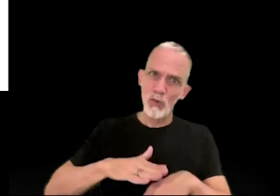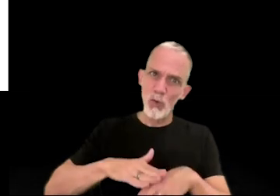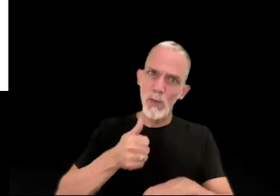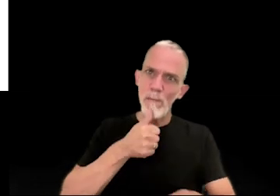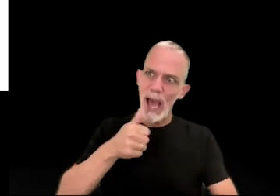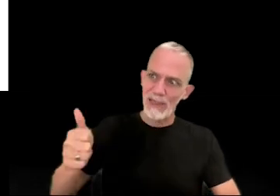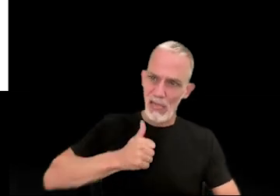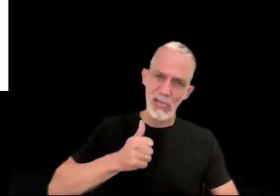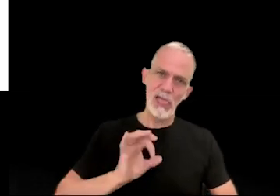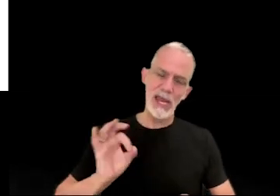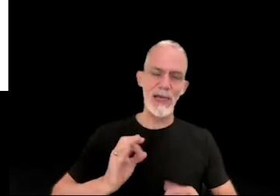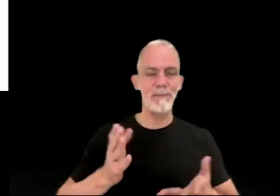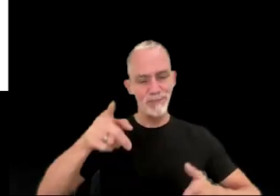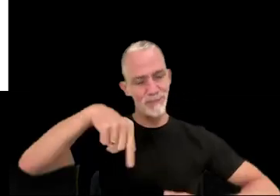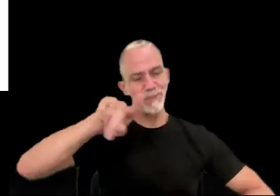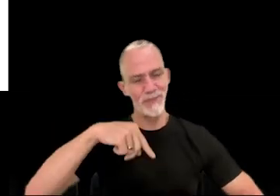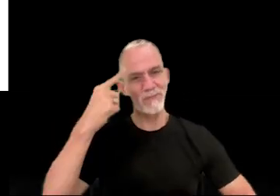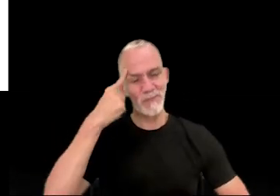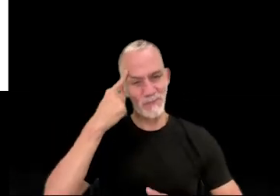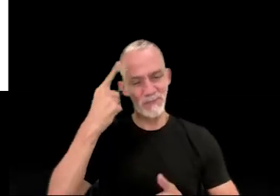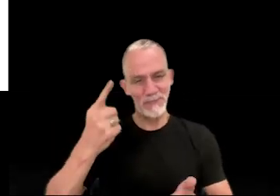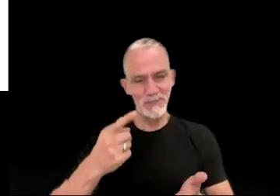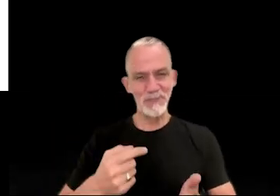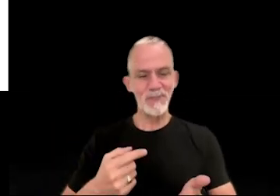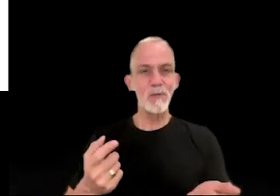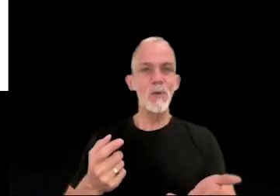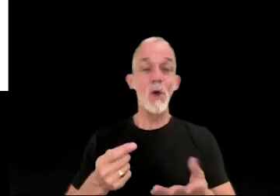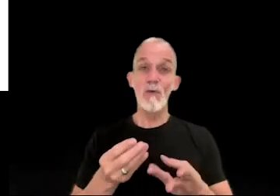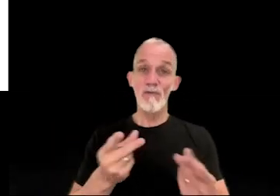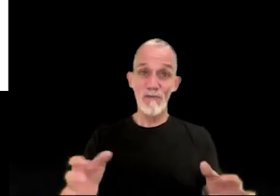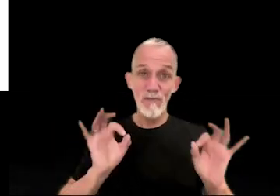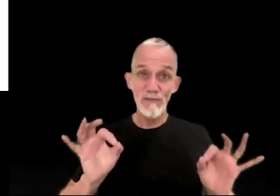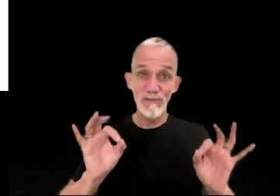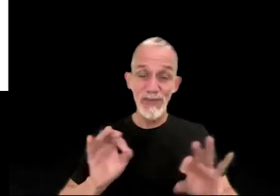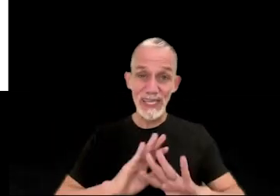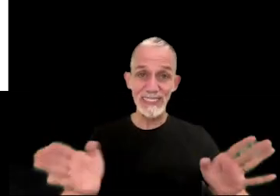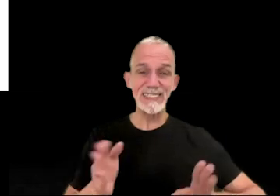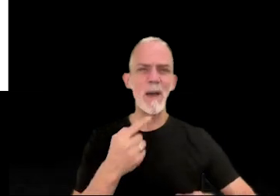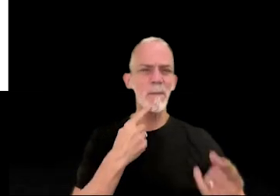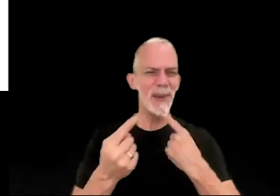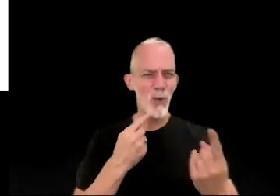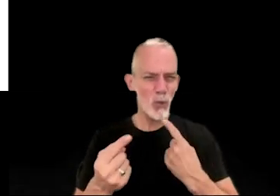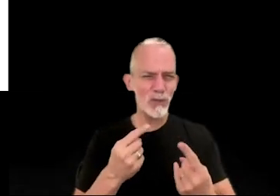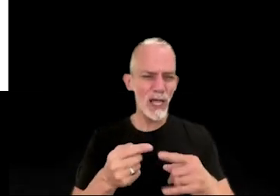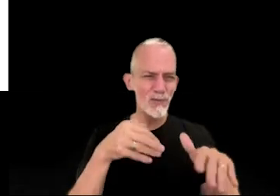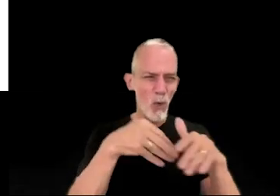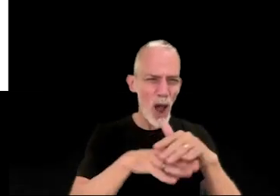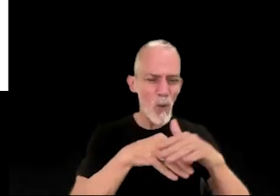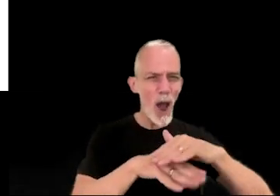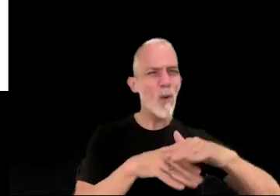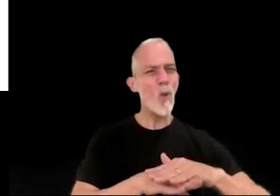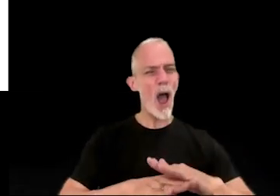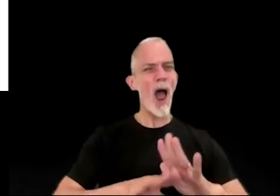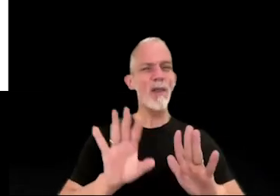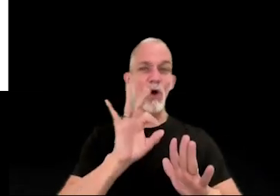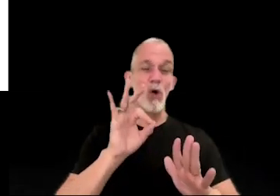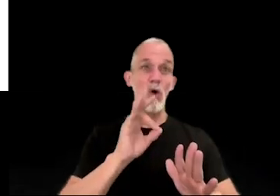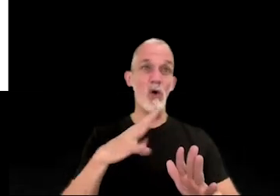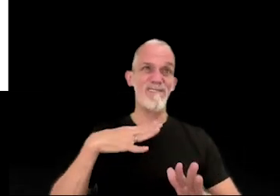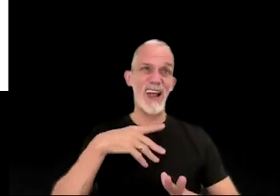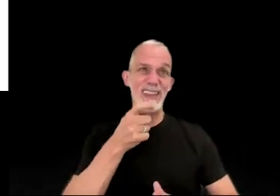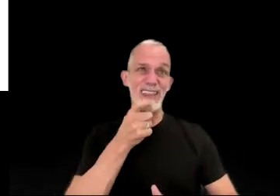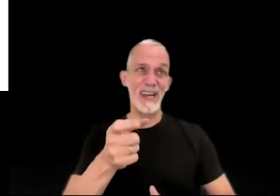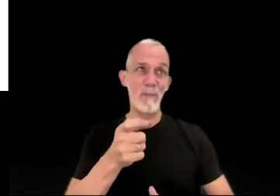Sí, si les parece, bueno, finalizamos acá. Las preguntas que vayan surgiendo o que no pudimos responder,